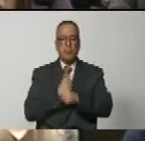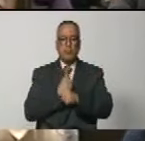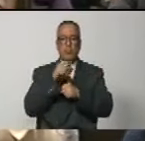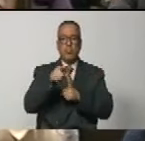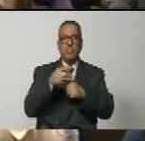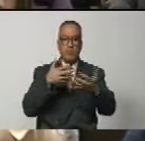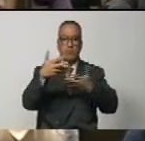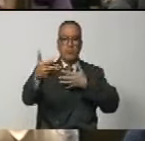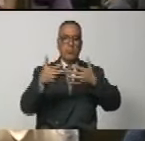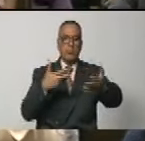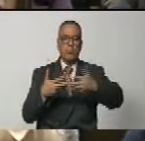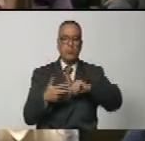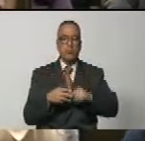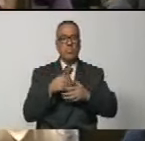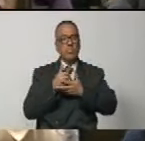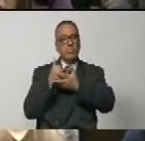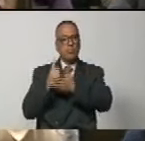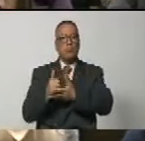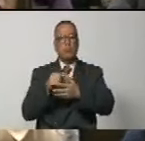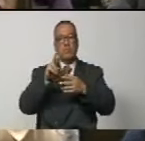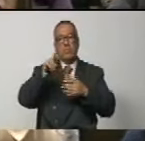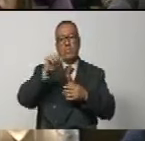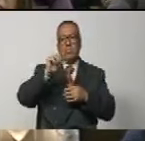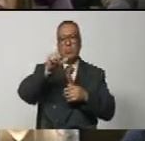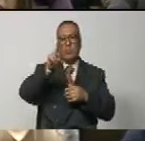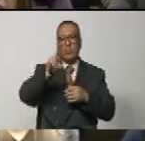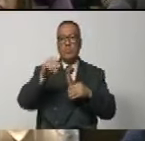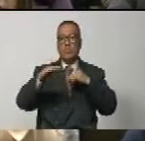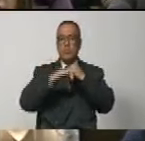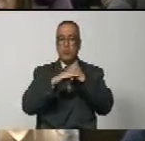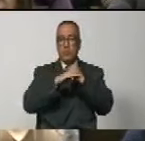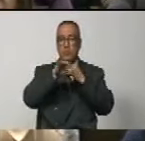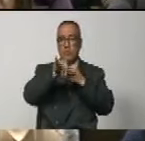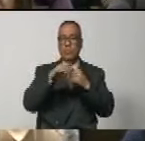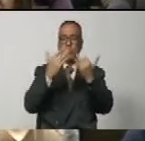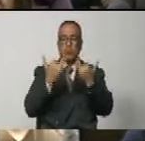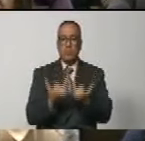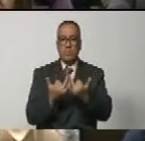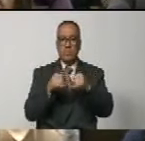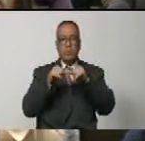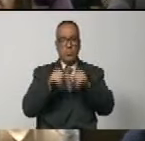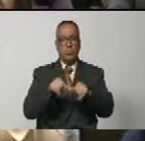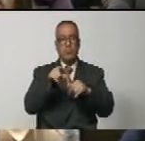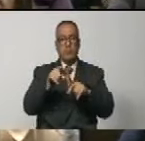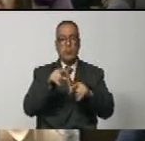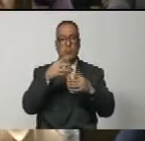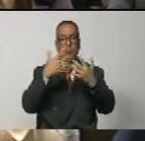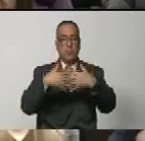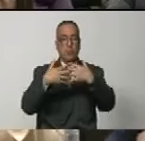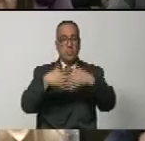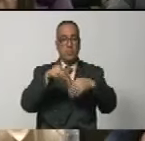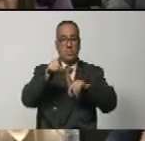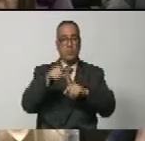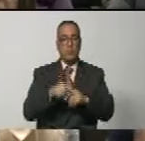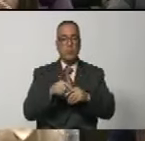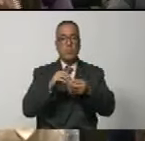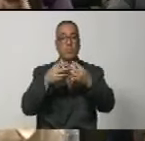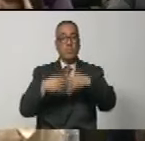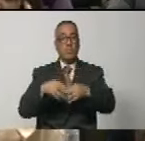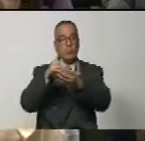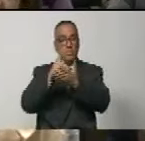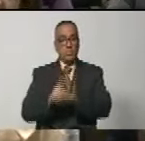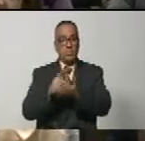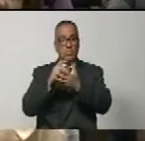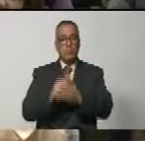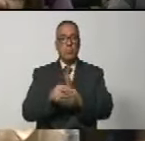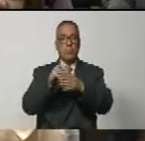de intercambio y de cooperación con Belarus, igualmente que ya está instalada aquí una fábrica de maquinaria pesada,